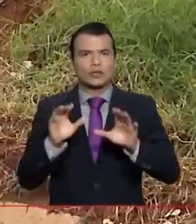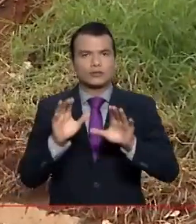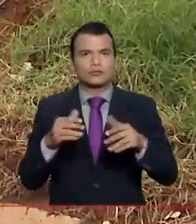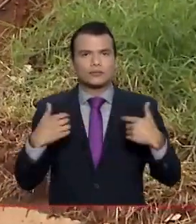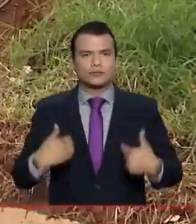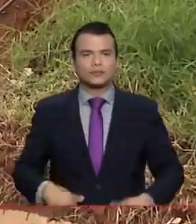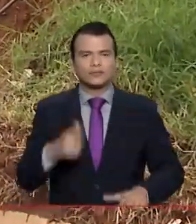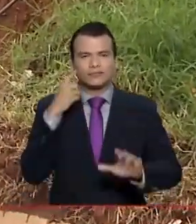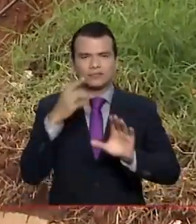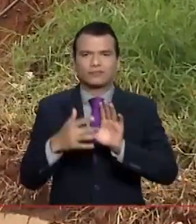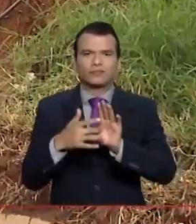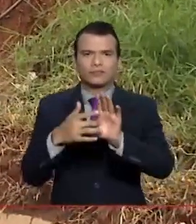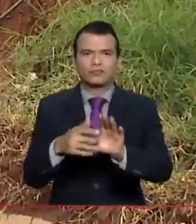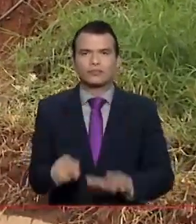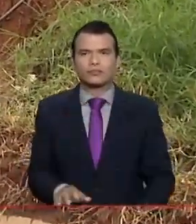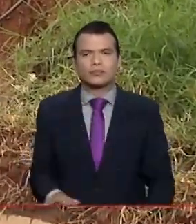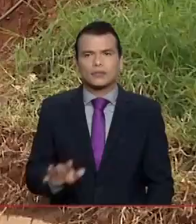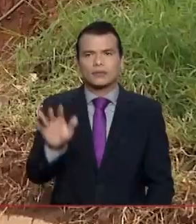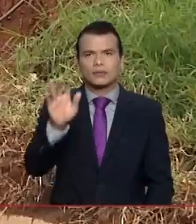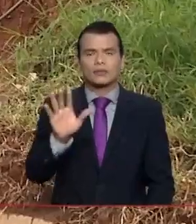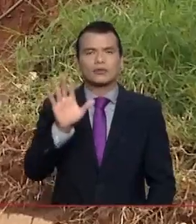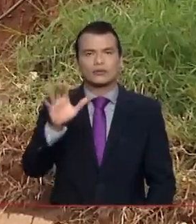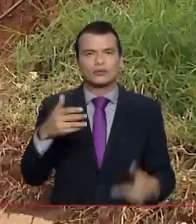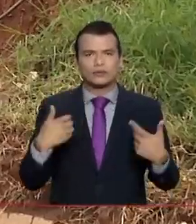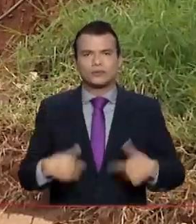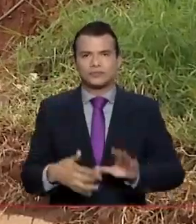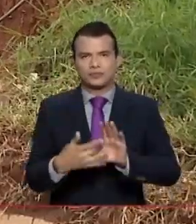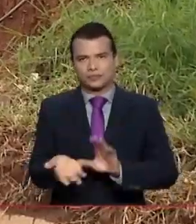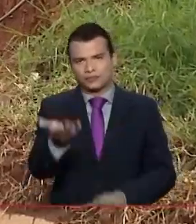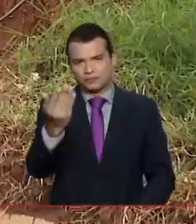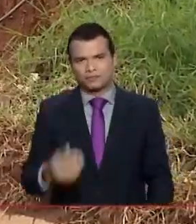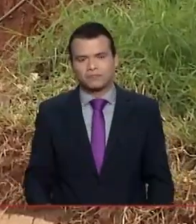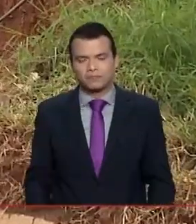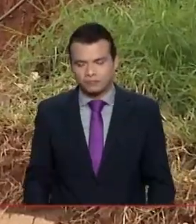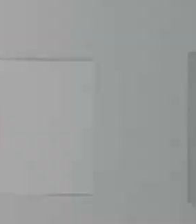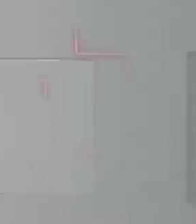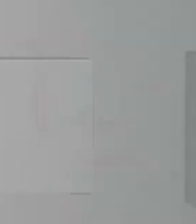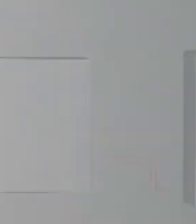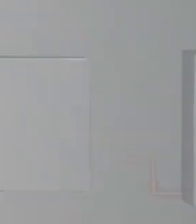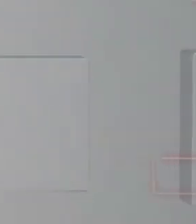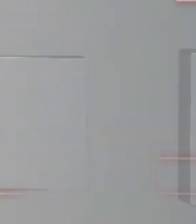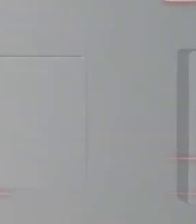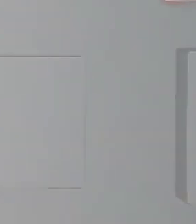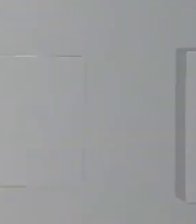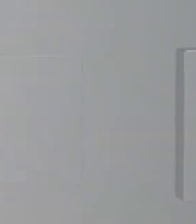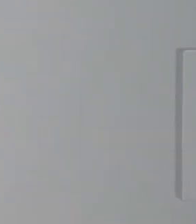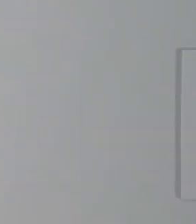información desde la zona ladera de Cali. Jaime Chávez, Telepacífico Noticias.